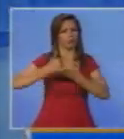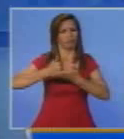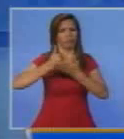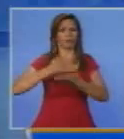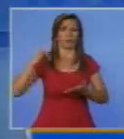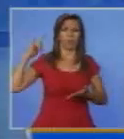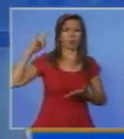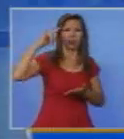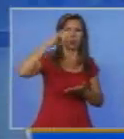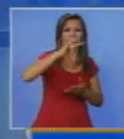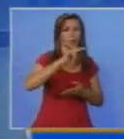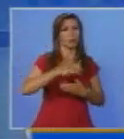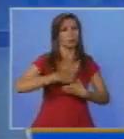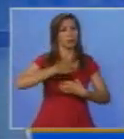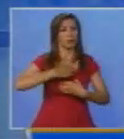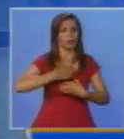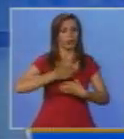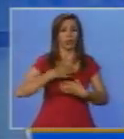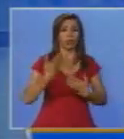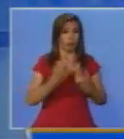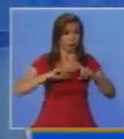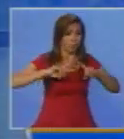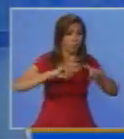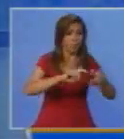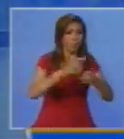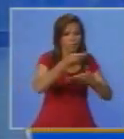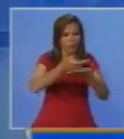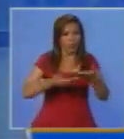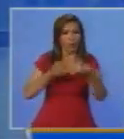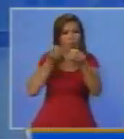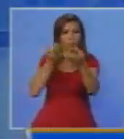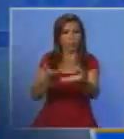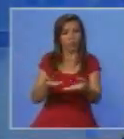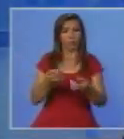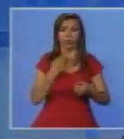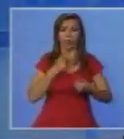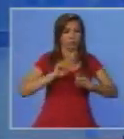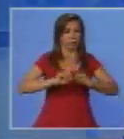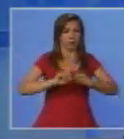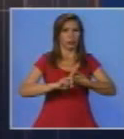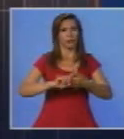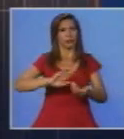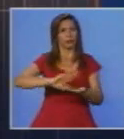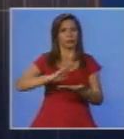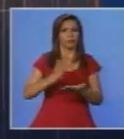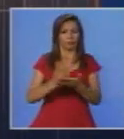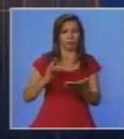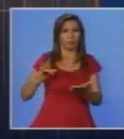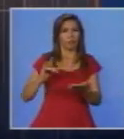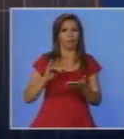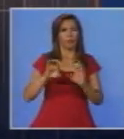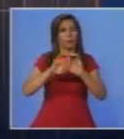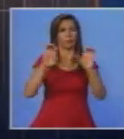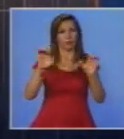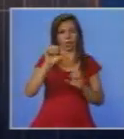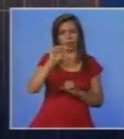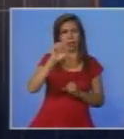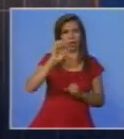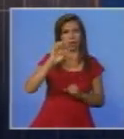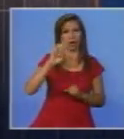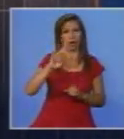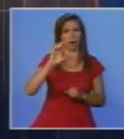primer informe del accidente, en el que se destacan algunos puntos como los siguientes. La suspensión de operaciones a la compañía